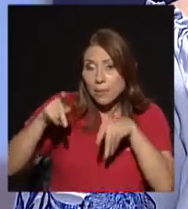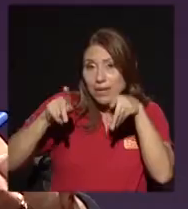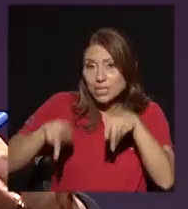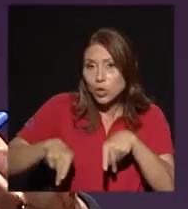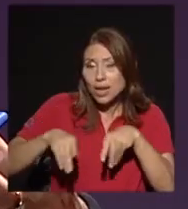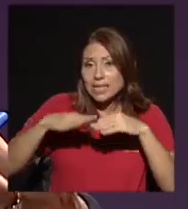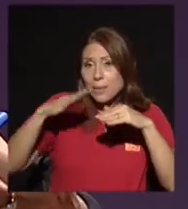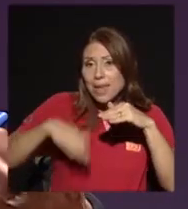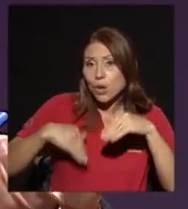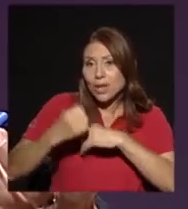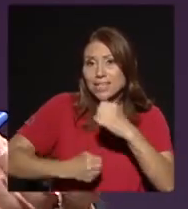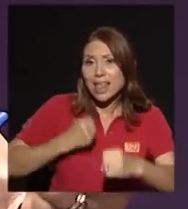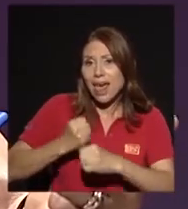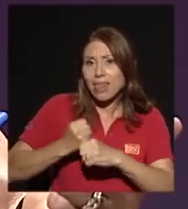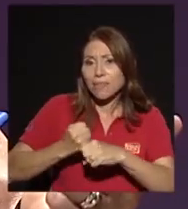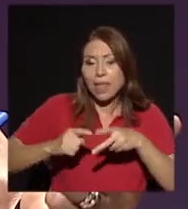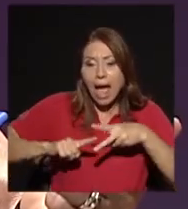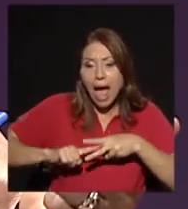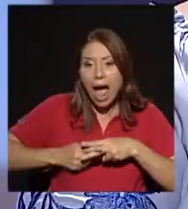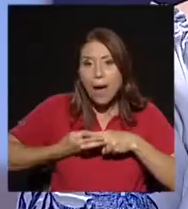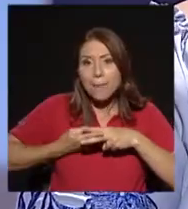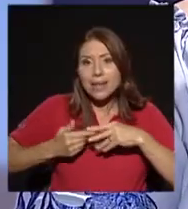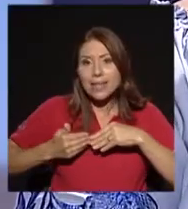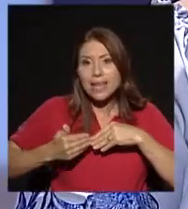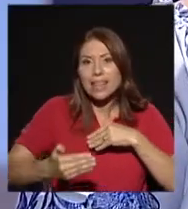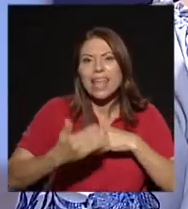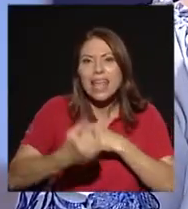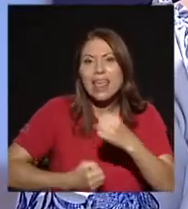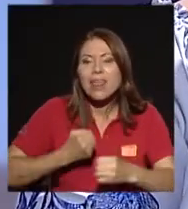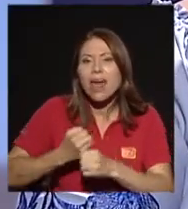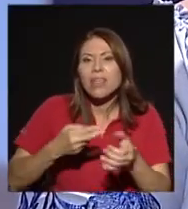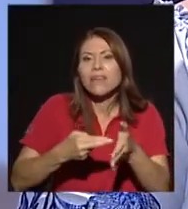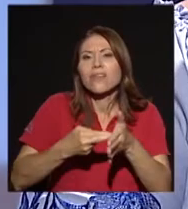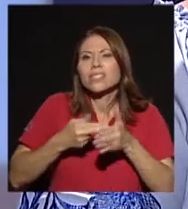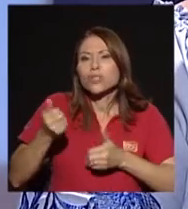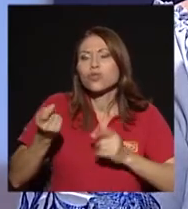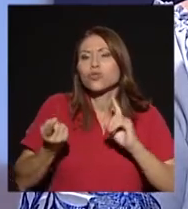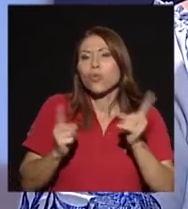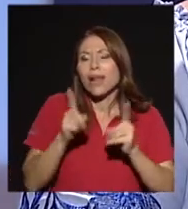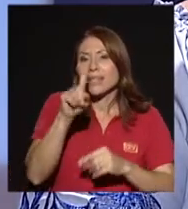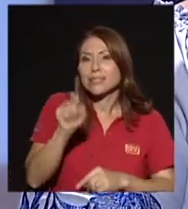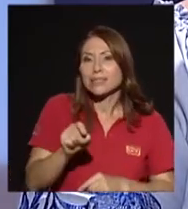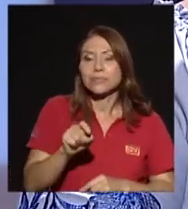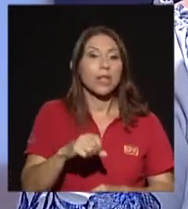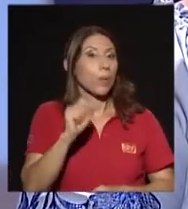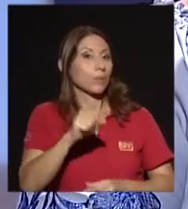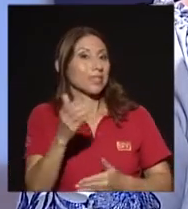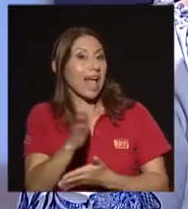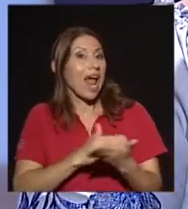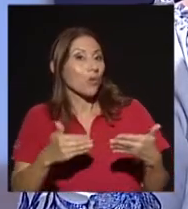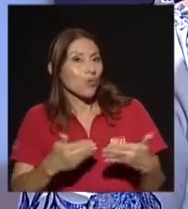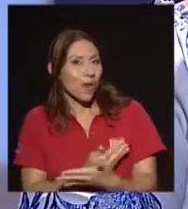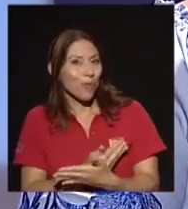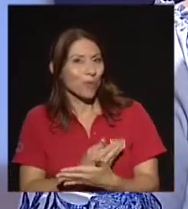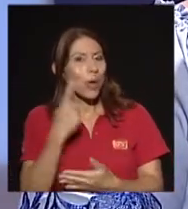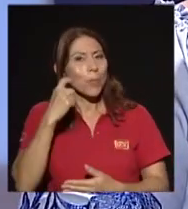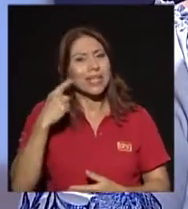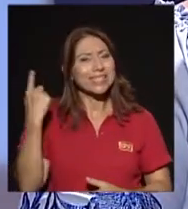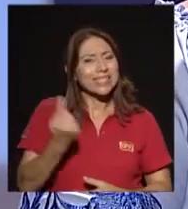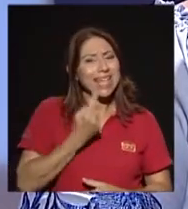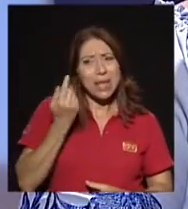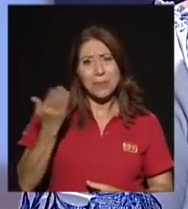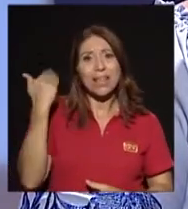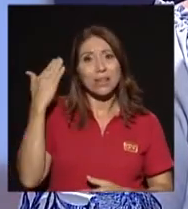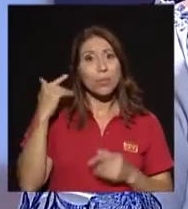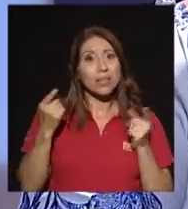partir de qué edad? ¿Cuáles son los requisitos? Bueno, esto es algo nuevo, porque siempre existía la fantasía o la idea, y